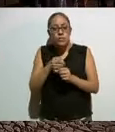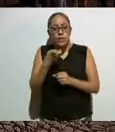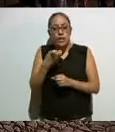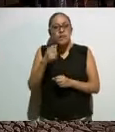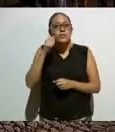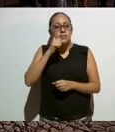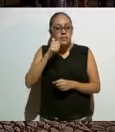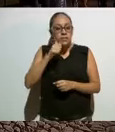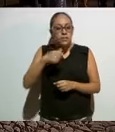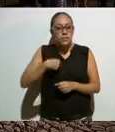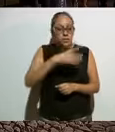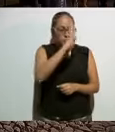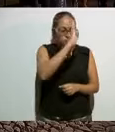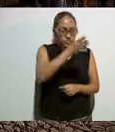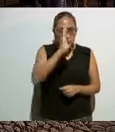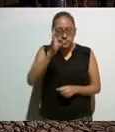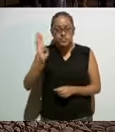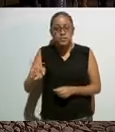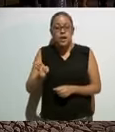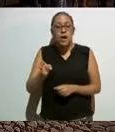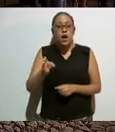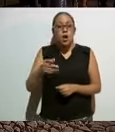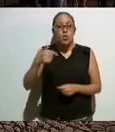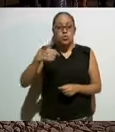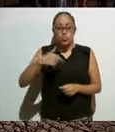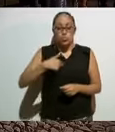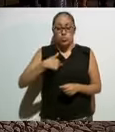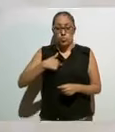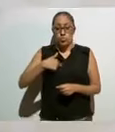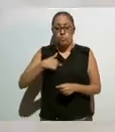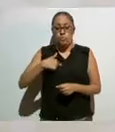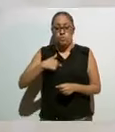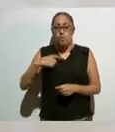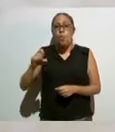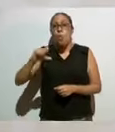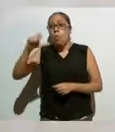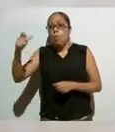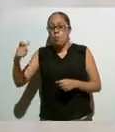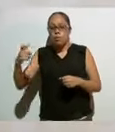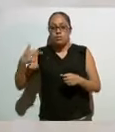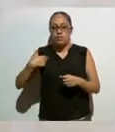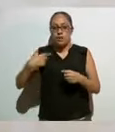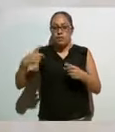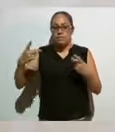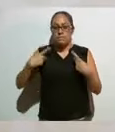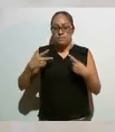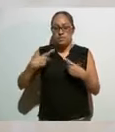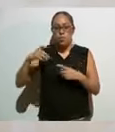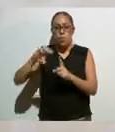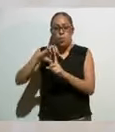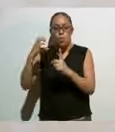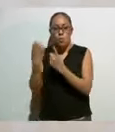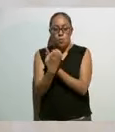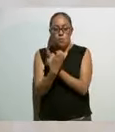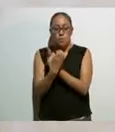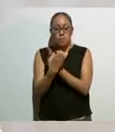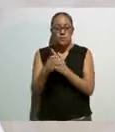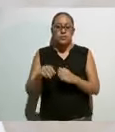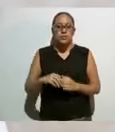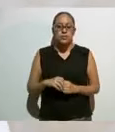directa. Nada de que yo soy de la organización campesina Francisco